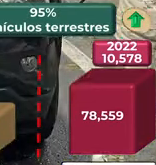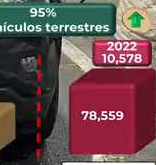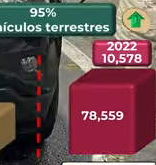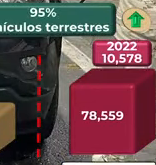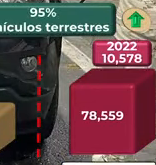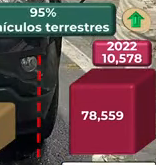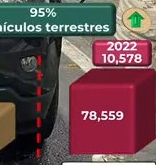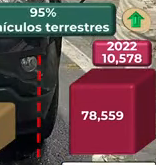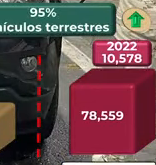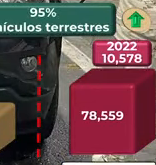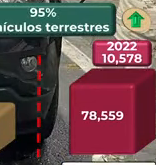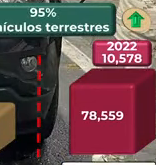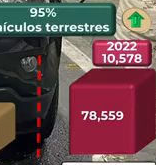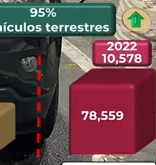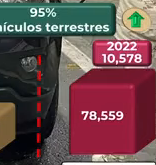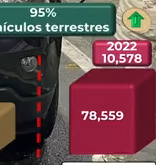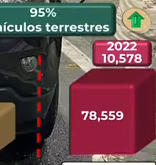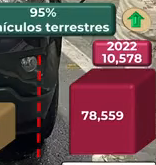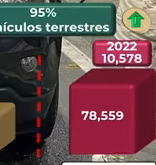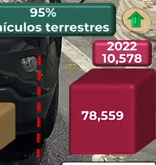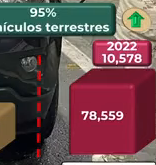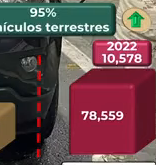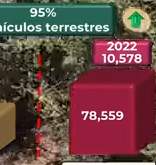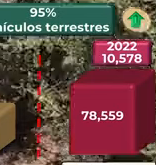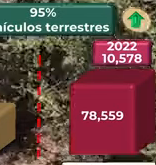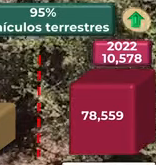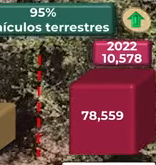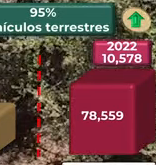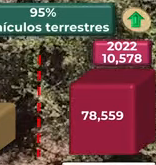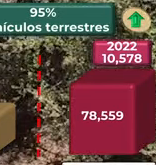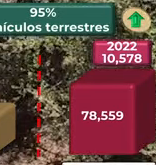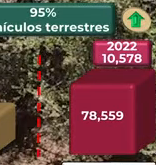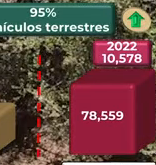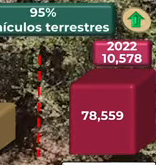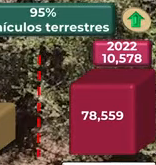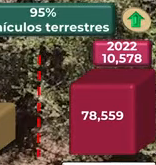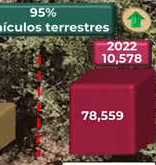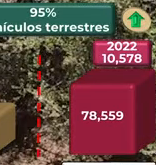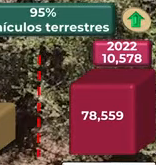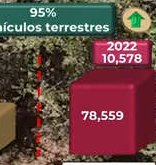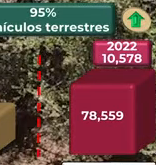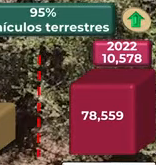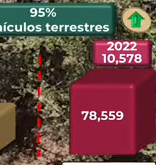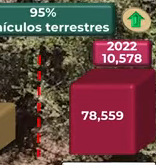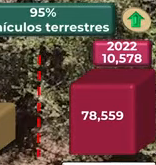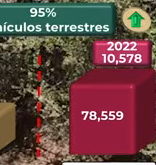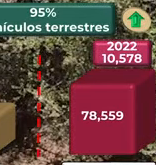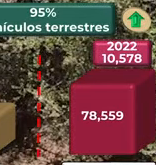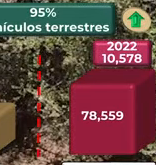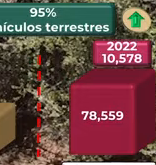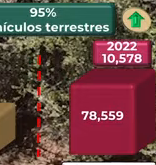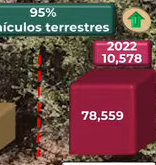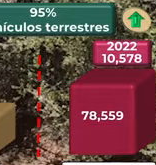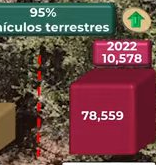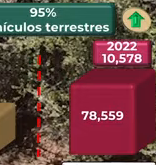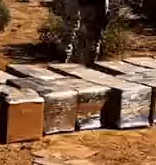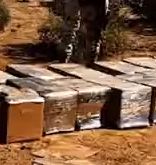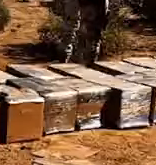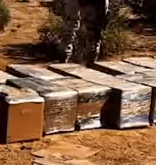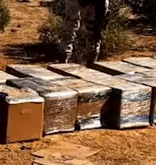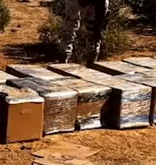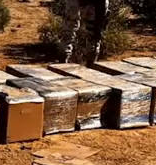78.559 vehículos incautados en todo el sexenio, obteniéndose de esta forma un incremento del